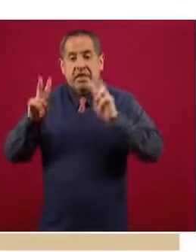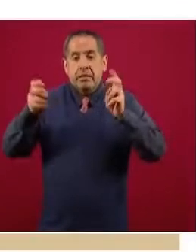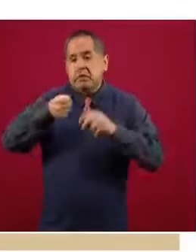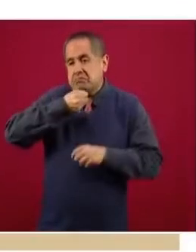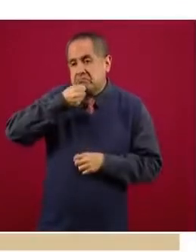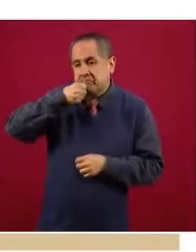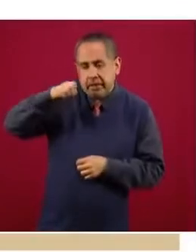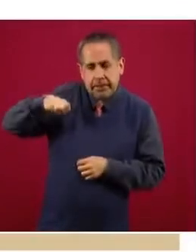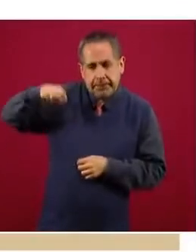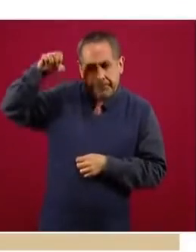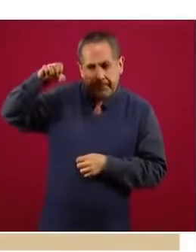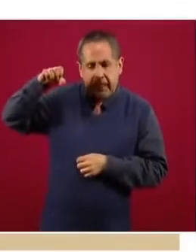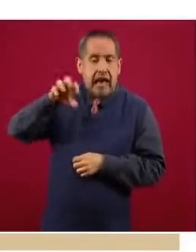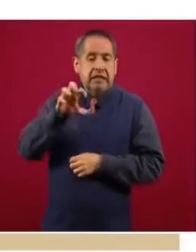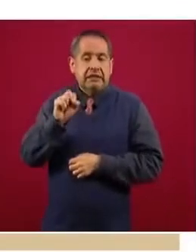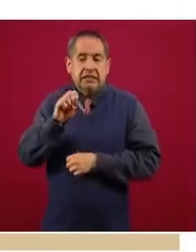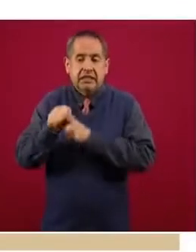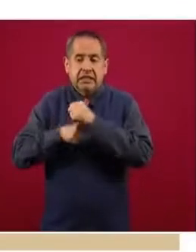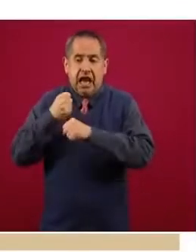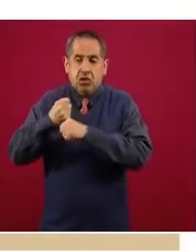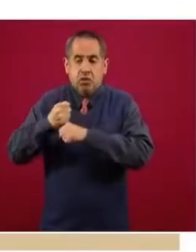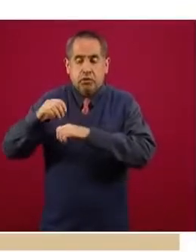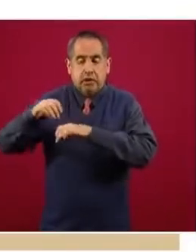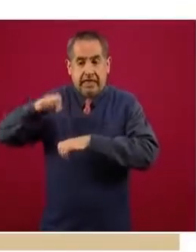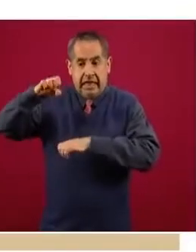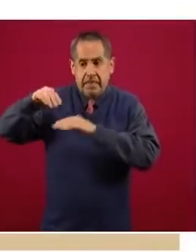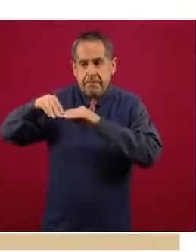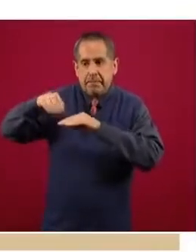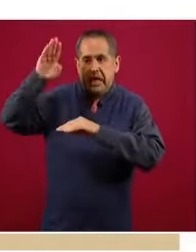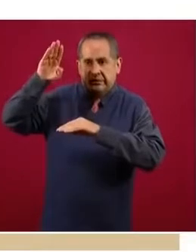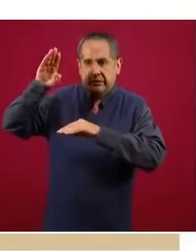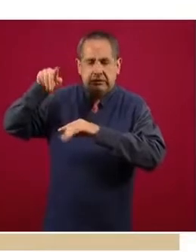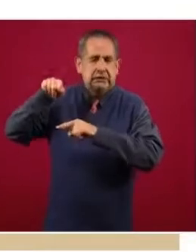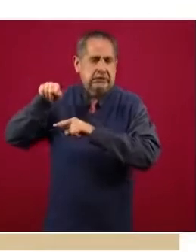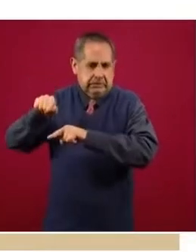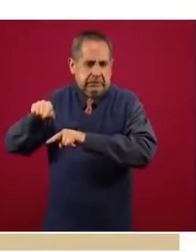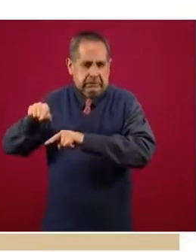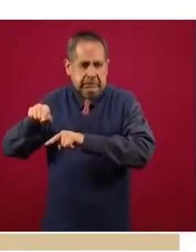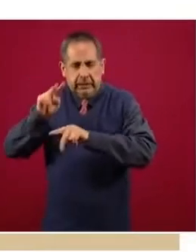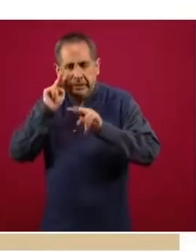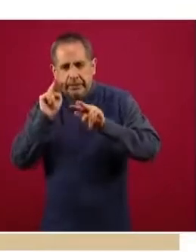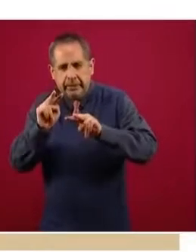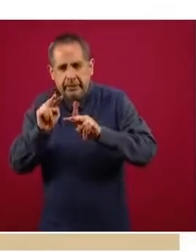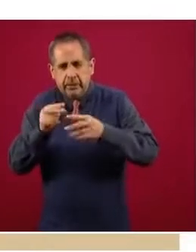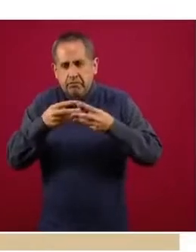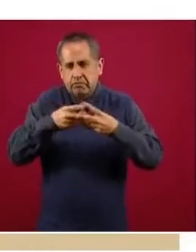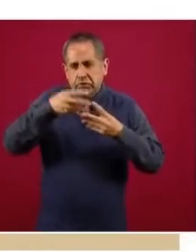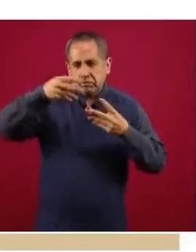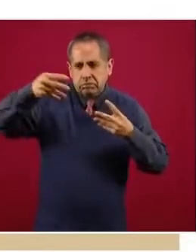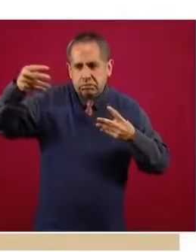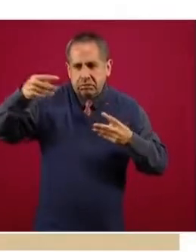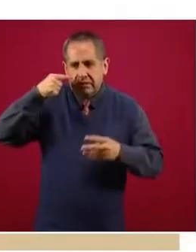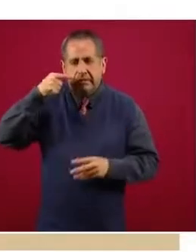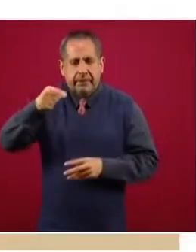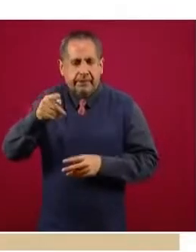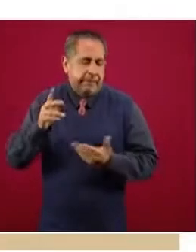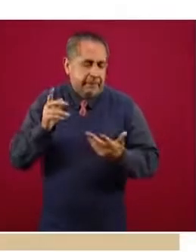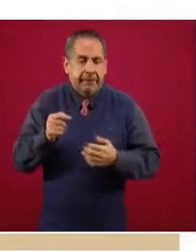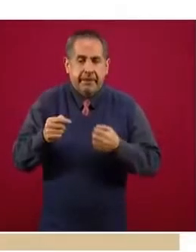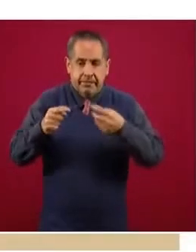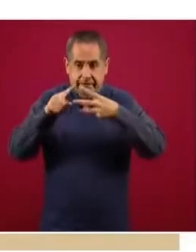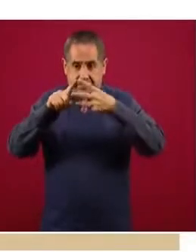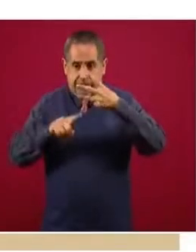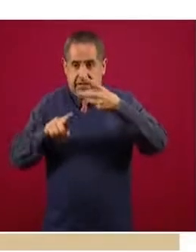adultos mayores, personas de más de 60 años de edad. Y volvemos a ver nuestras gráficas conocidas. La primera,